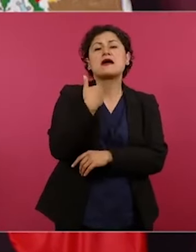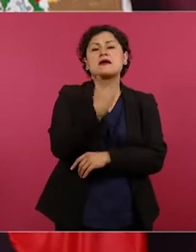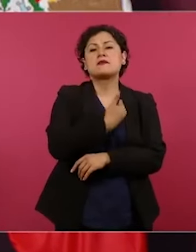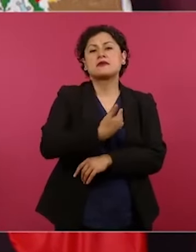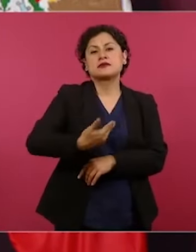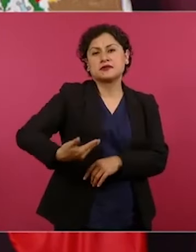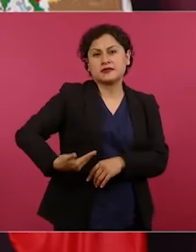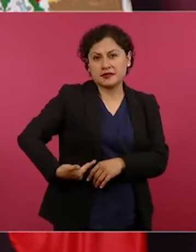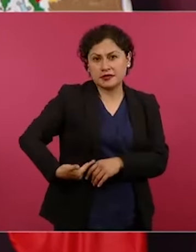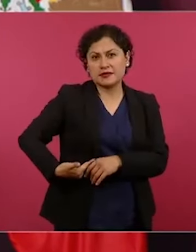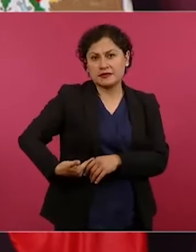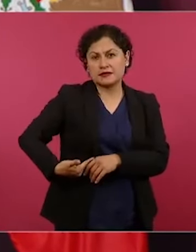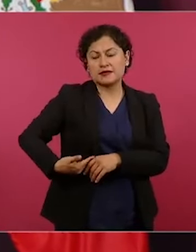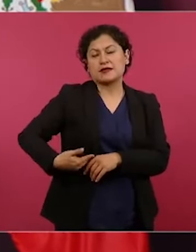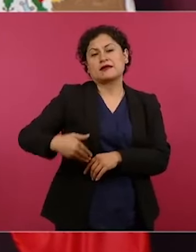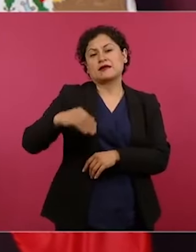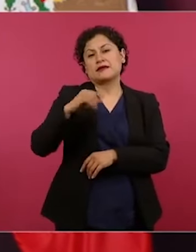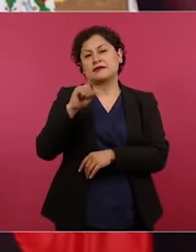si